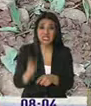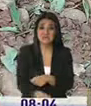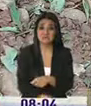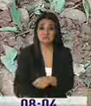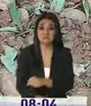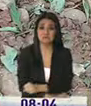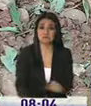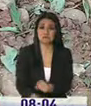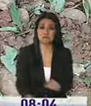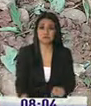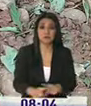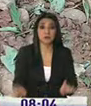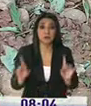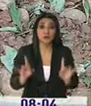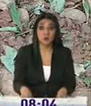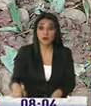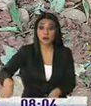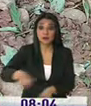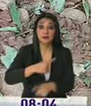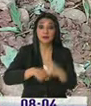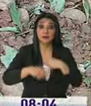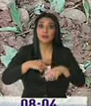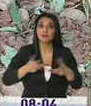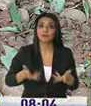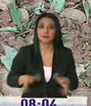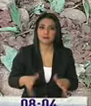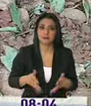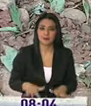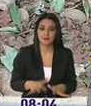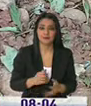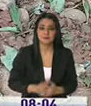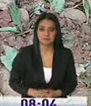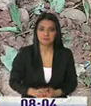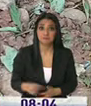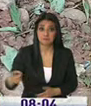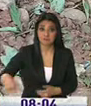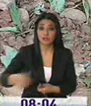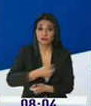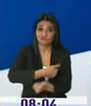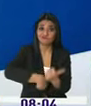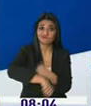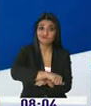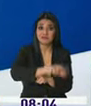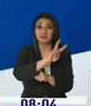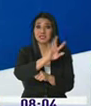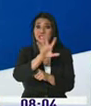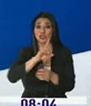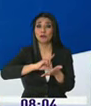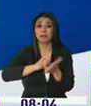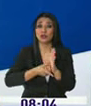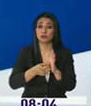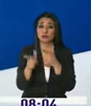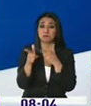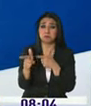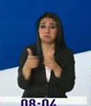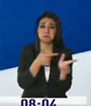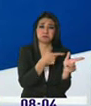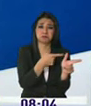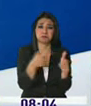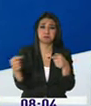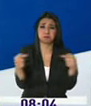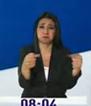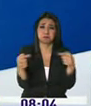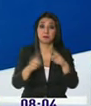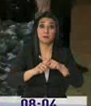mano que afortunadamente no alcanzaron a los uniformados. Repelieron el ataque por cerca de 25 minutos, aunque los desconocidos